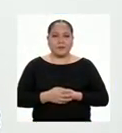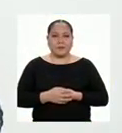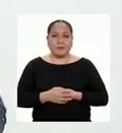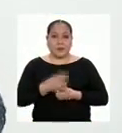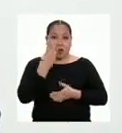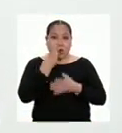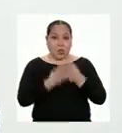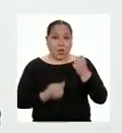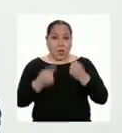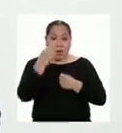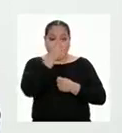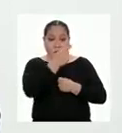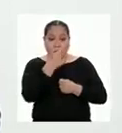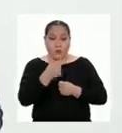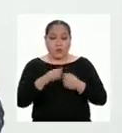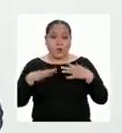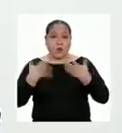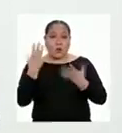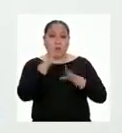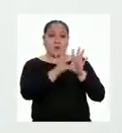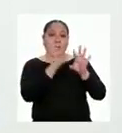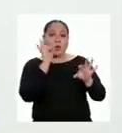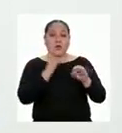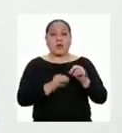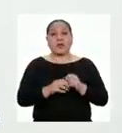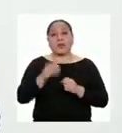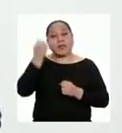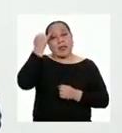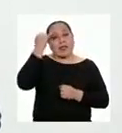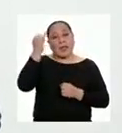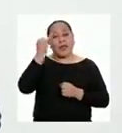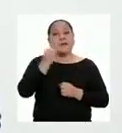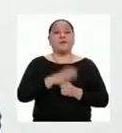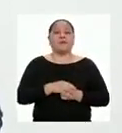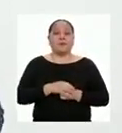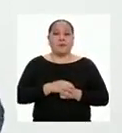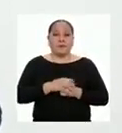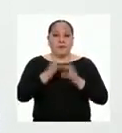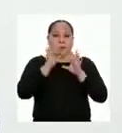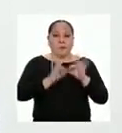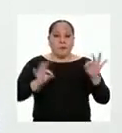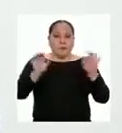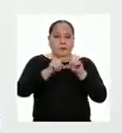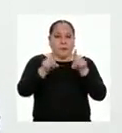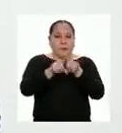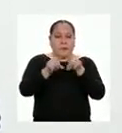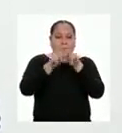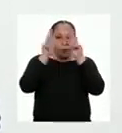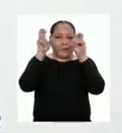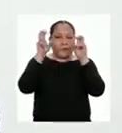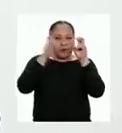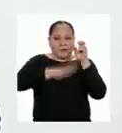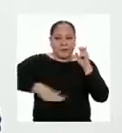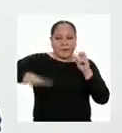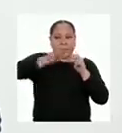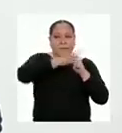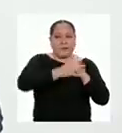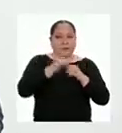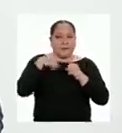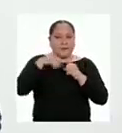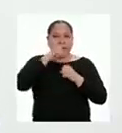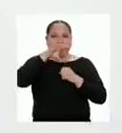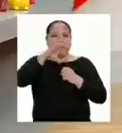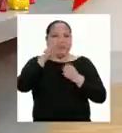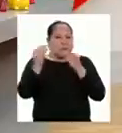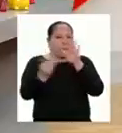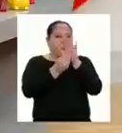Con ambos podremos identificar también la idea principal y el tema del texto. Y hoy les quiero proponer